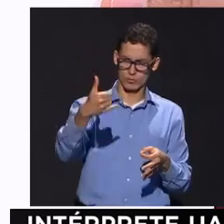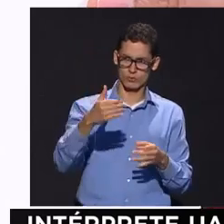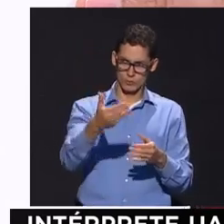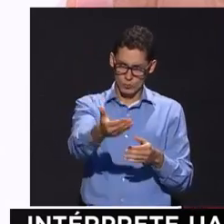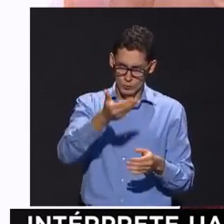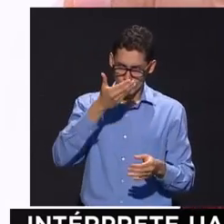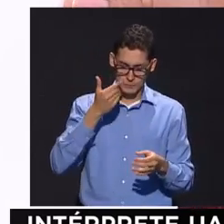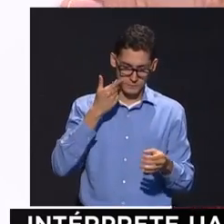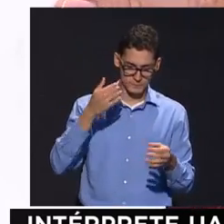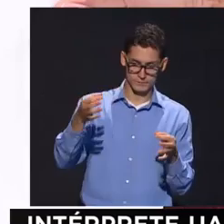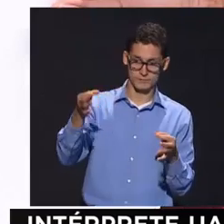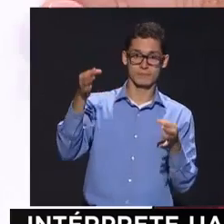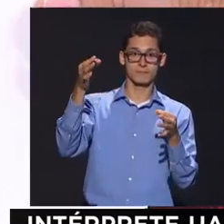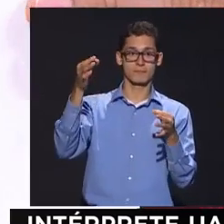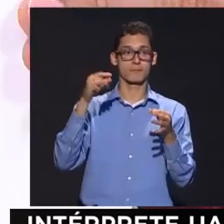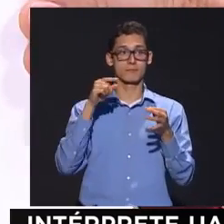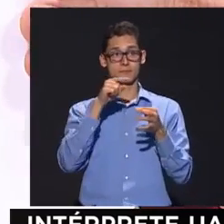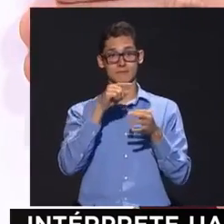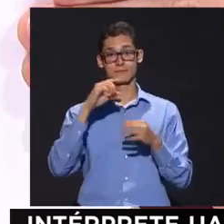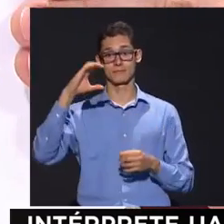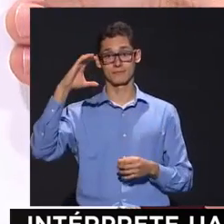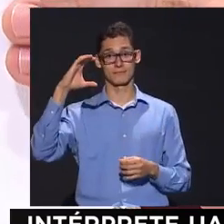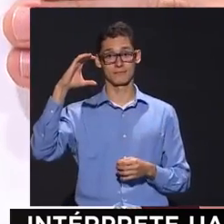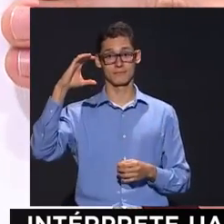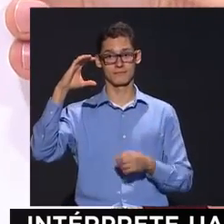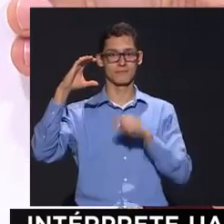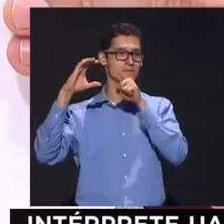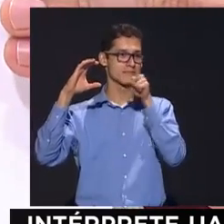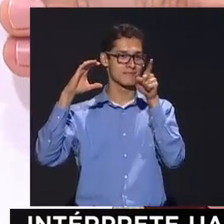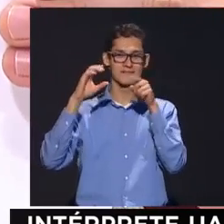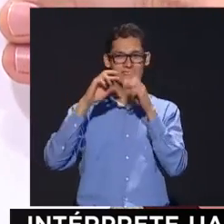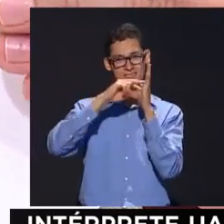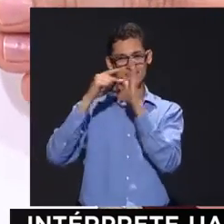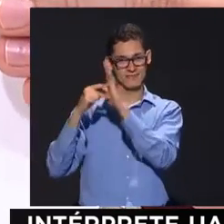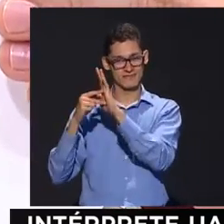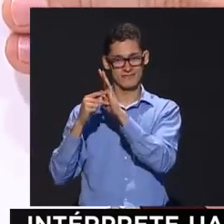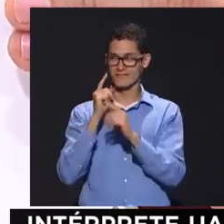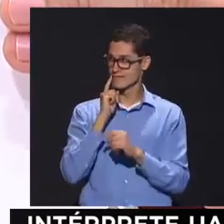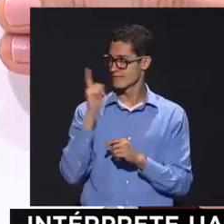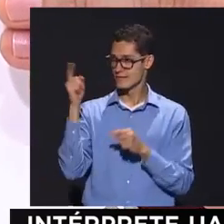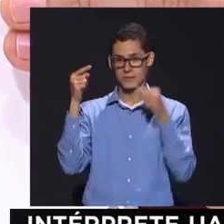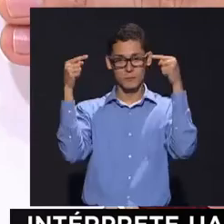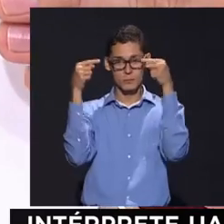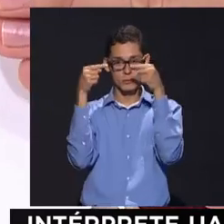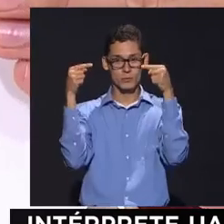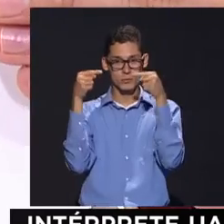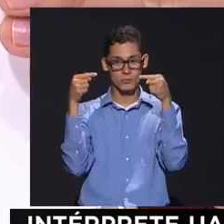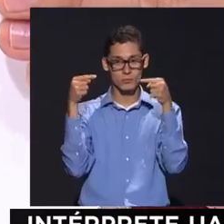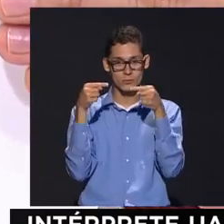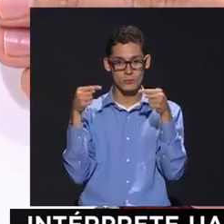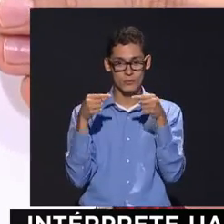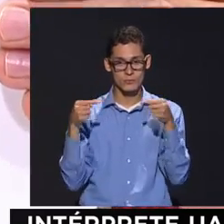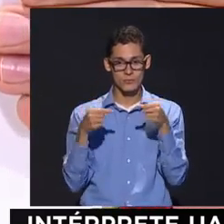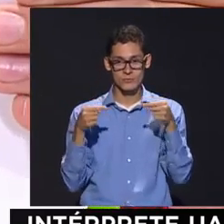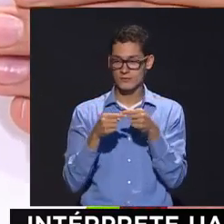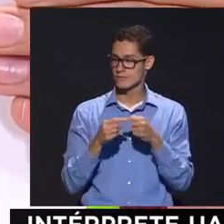a recordar que ese es un don que es un rey que es un mi jefe es un fa